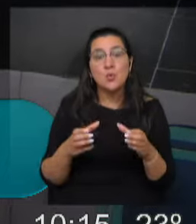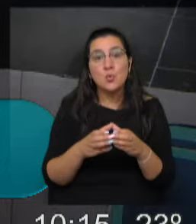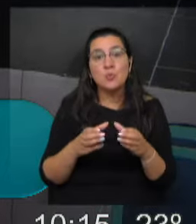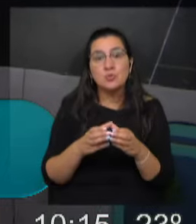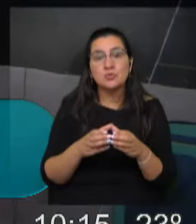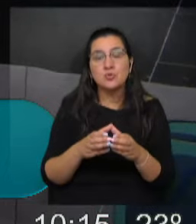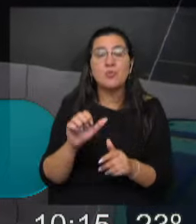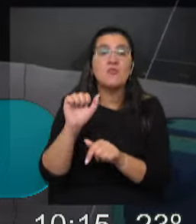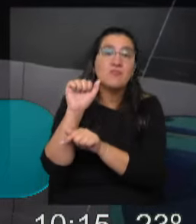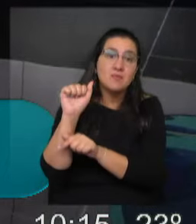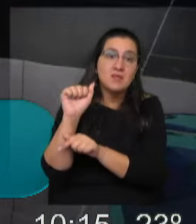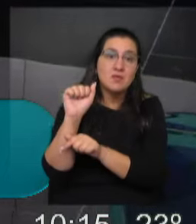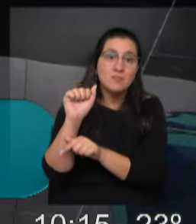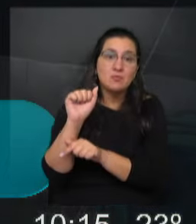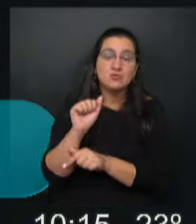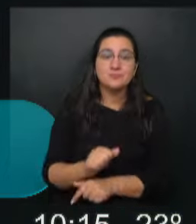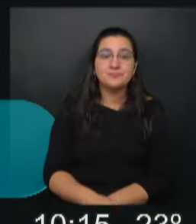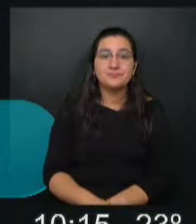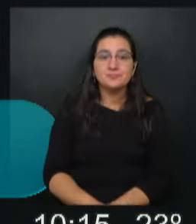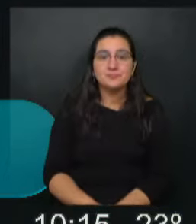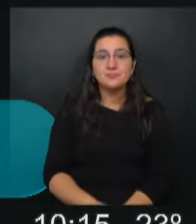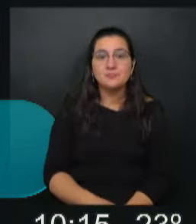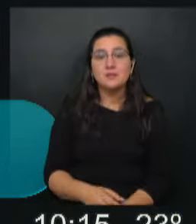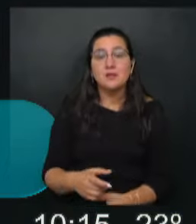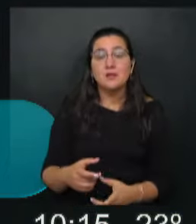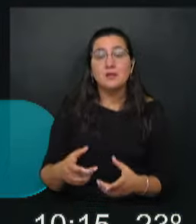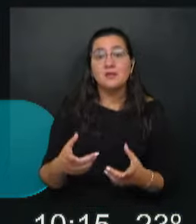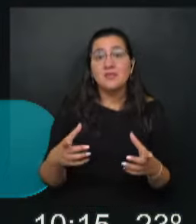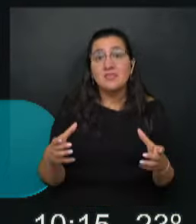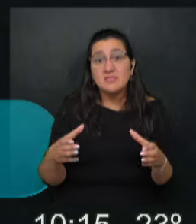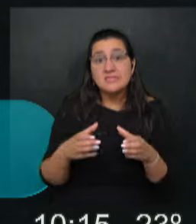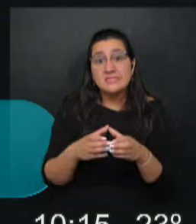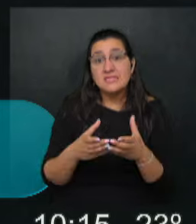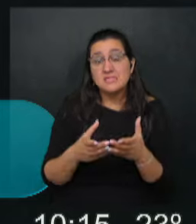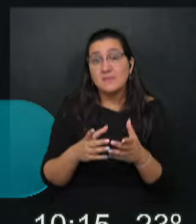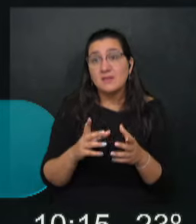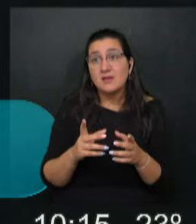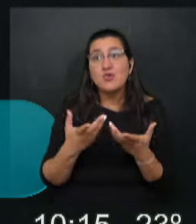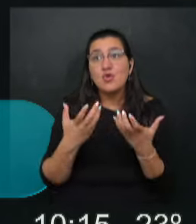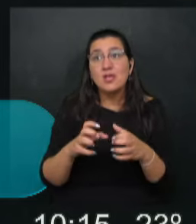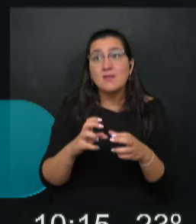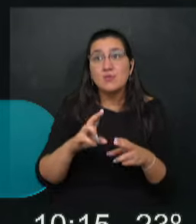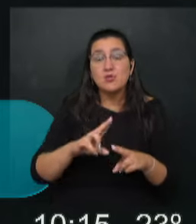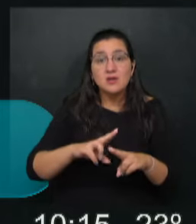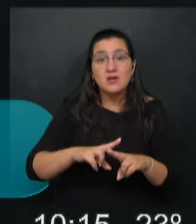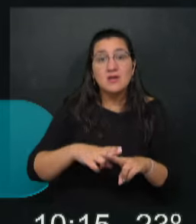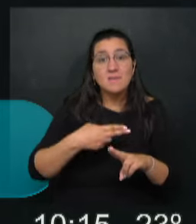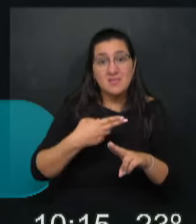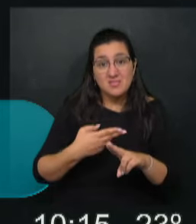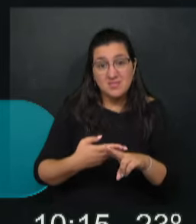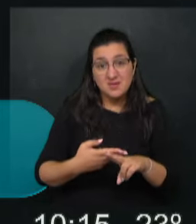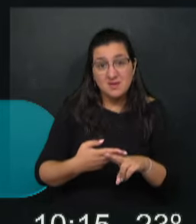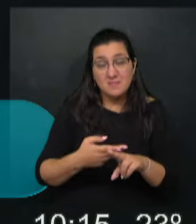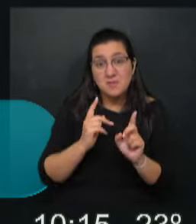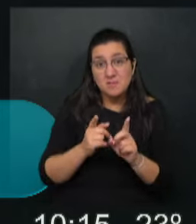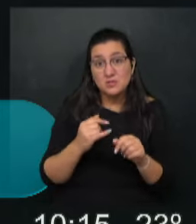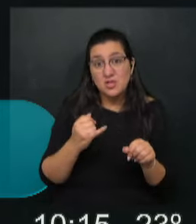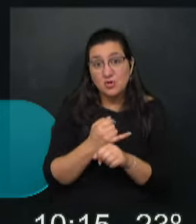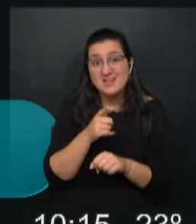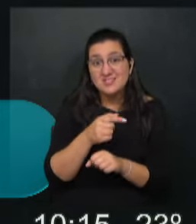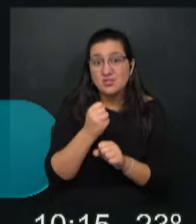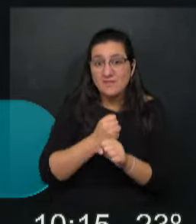también son feminismos y disidencias para no repetir los mismos errores de la discriminación. Yo creo que en esos